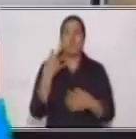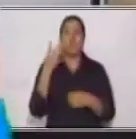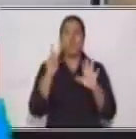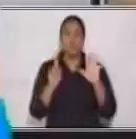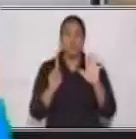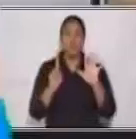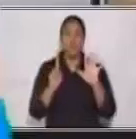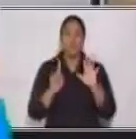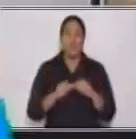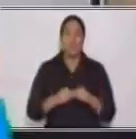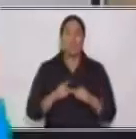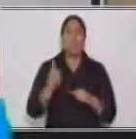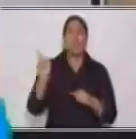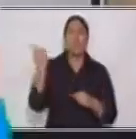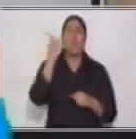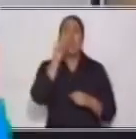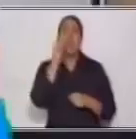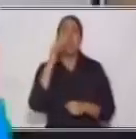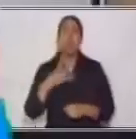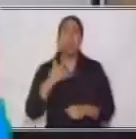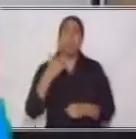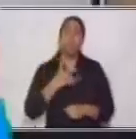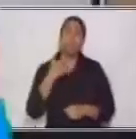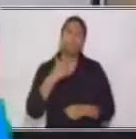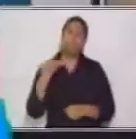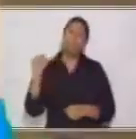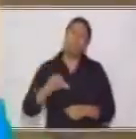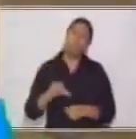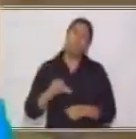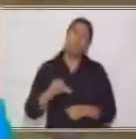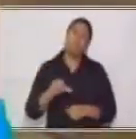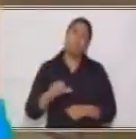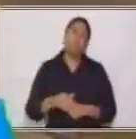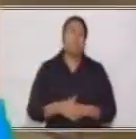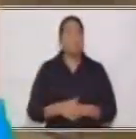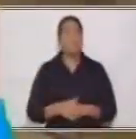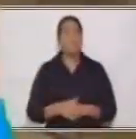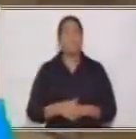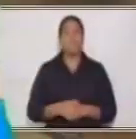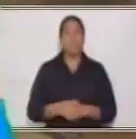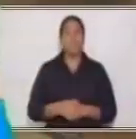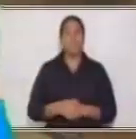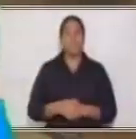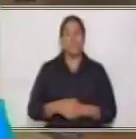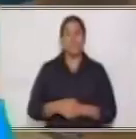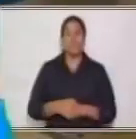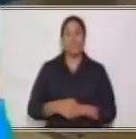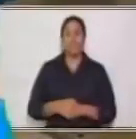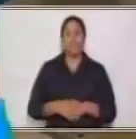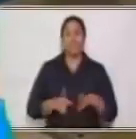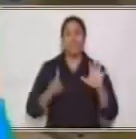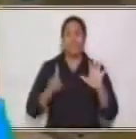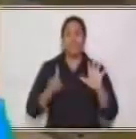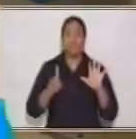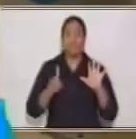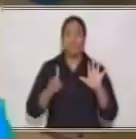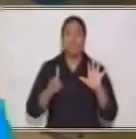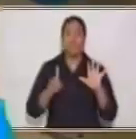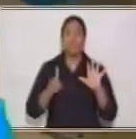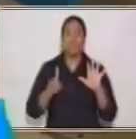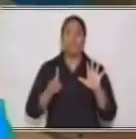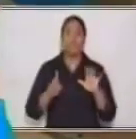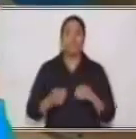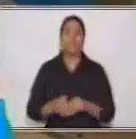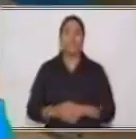sería el hombre se sintió mal. Bueno, el número 6 sería el hombre